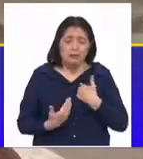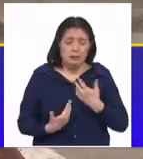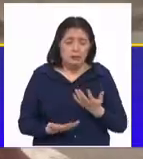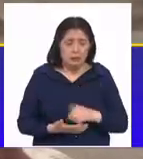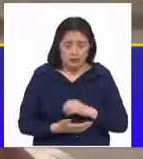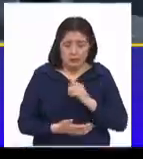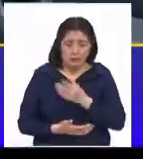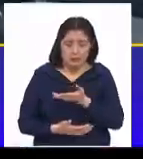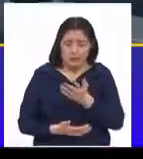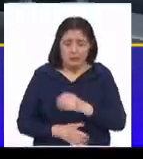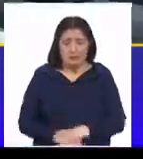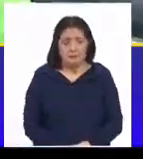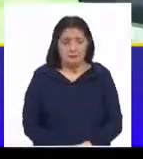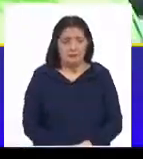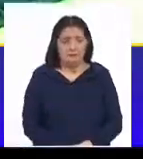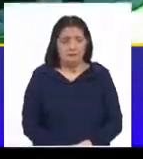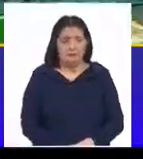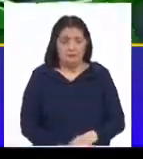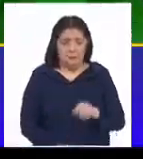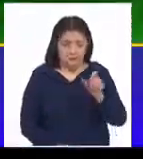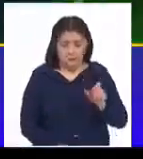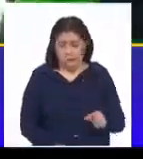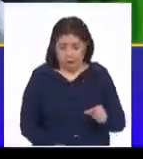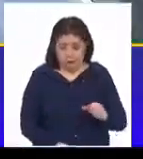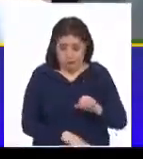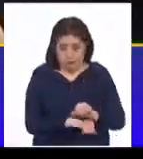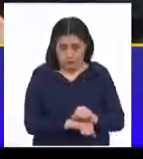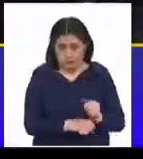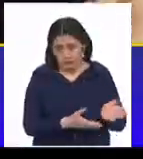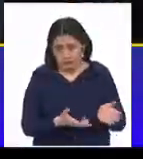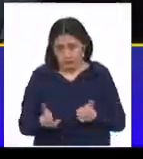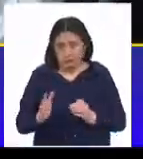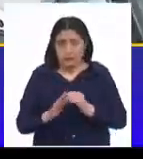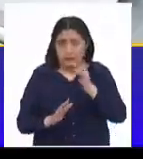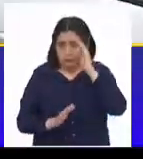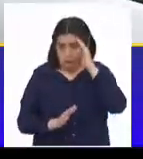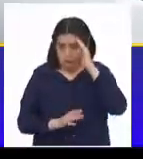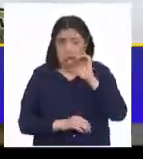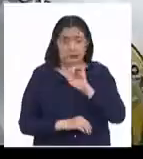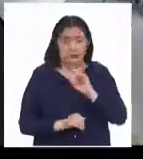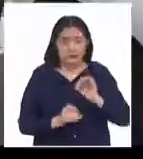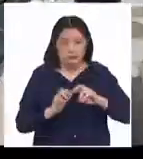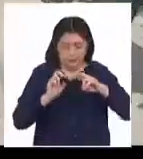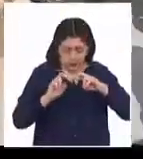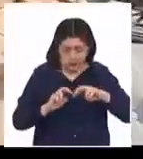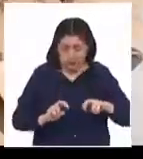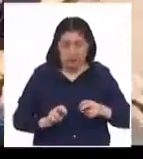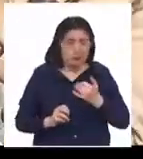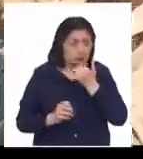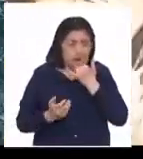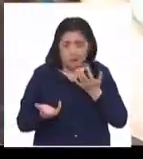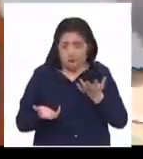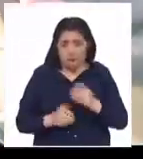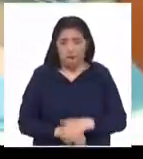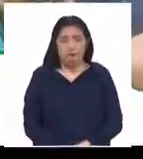a decirle eso? El detenido fue trasladado a la comisaría de Santa Clara para el desarrollo de las investigaciones.